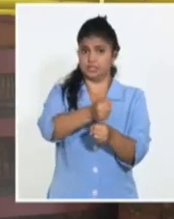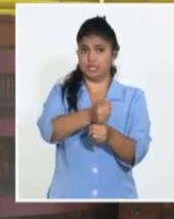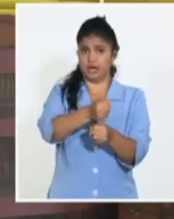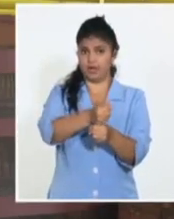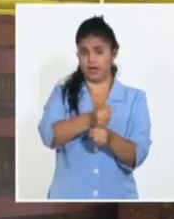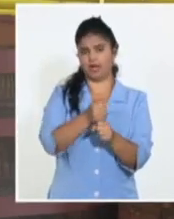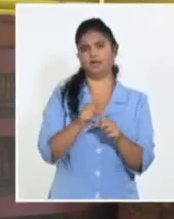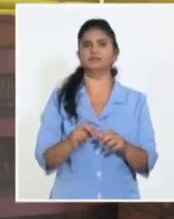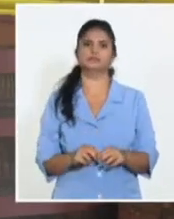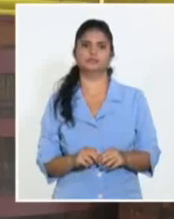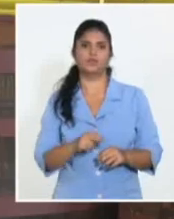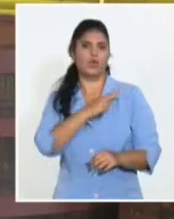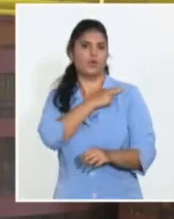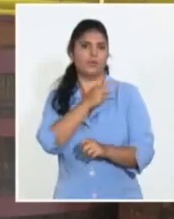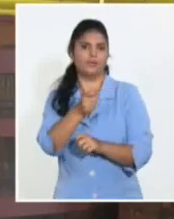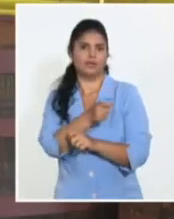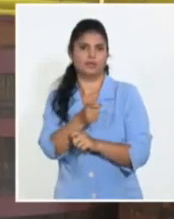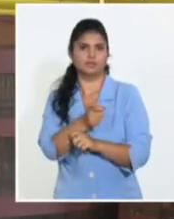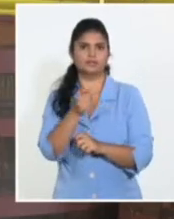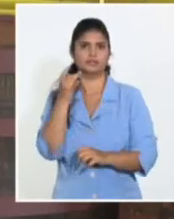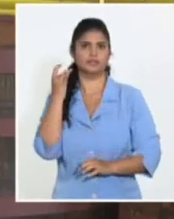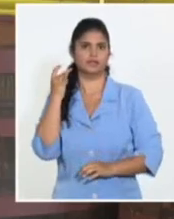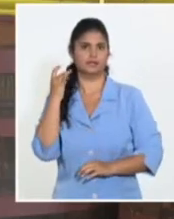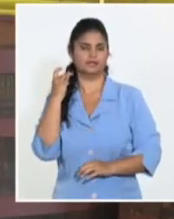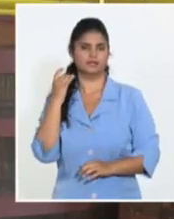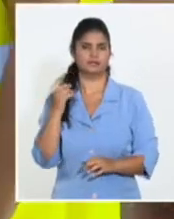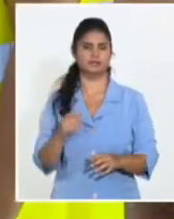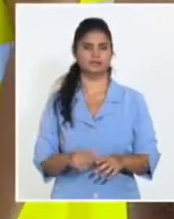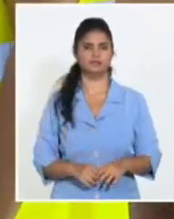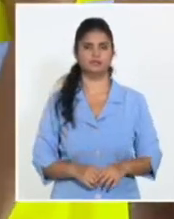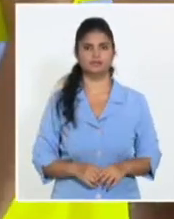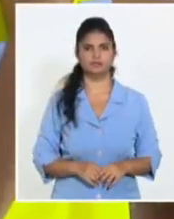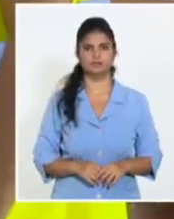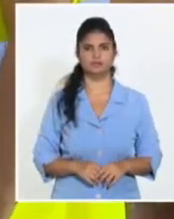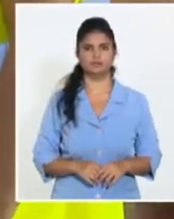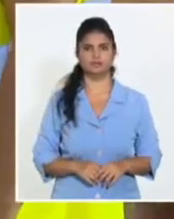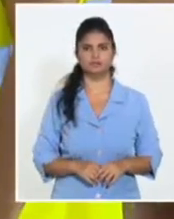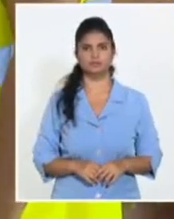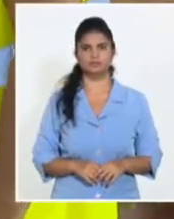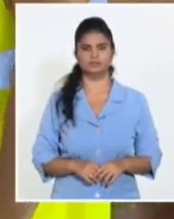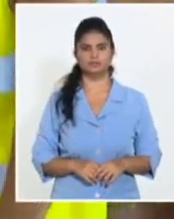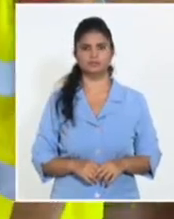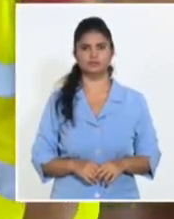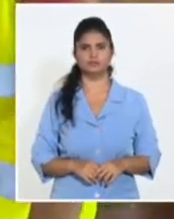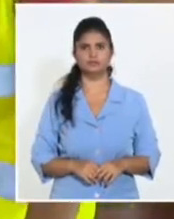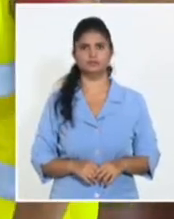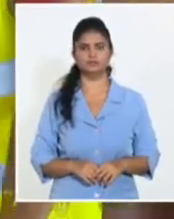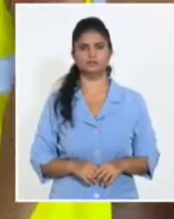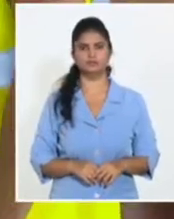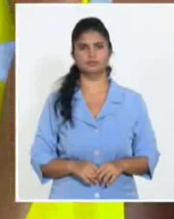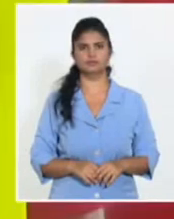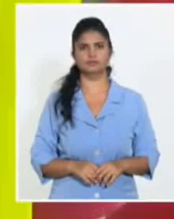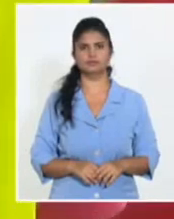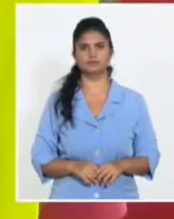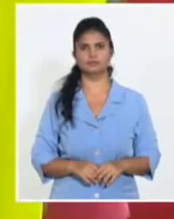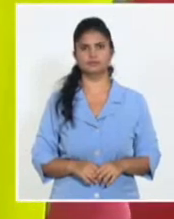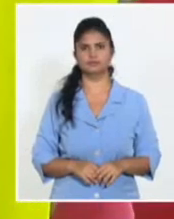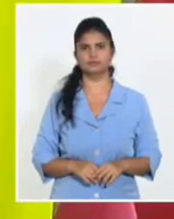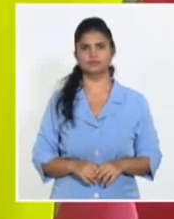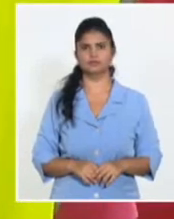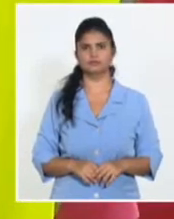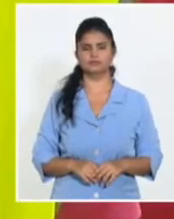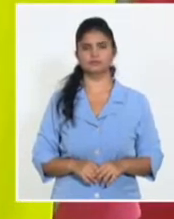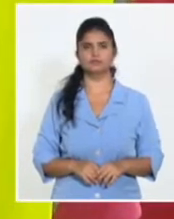primeros maestros de ron cubano, y tenemos los aspirantes. Tenemos un aspirante a maestro de ron